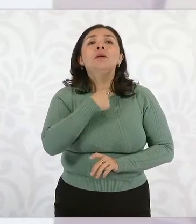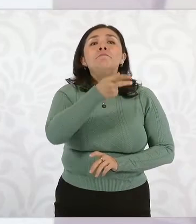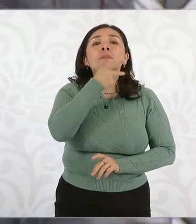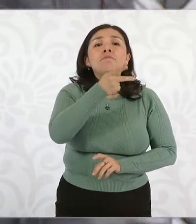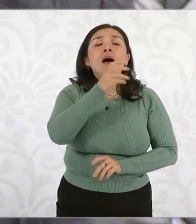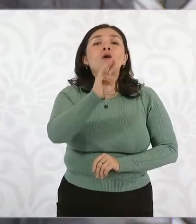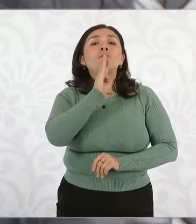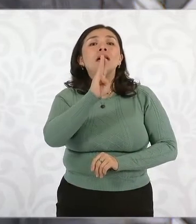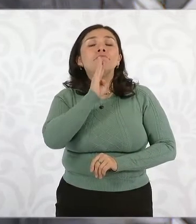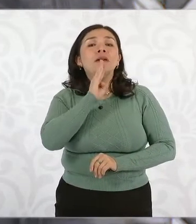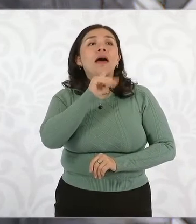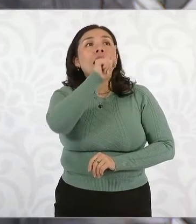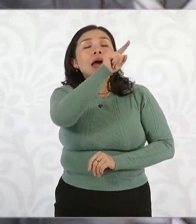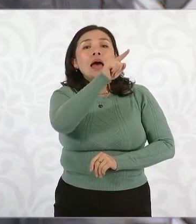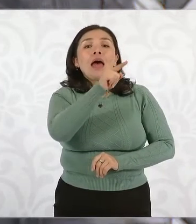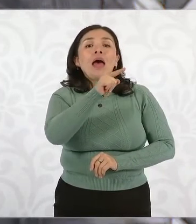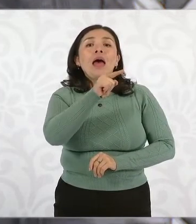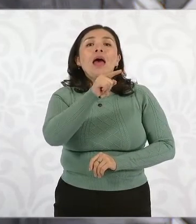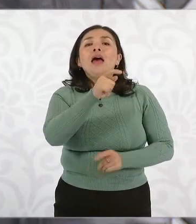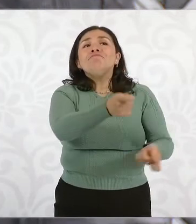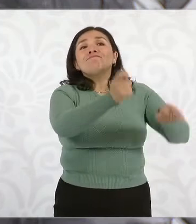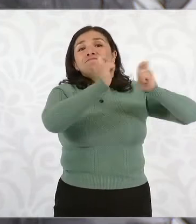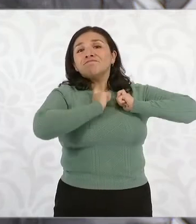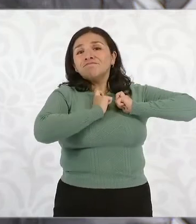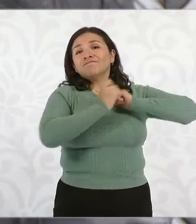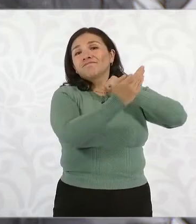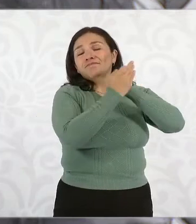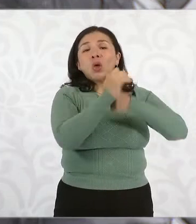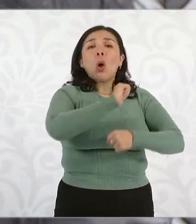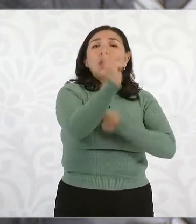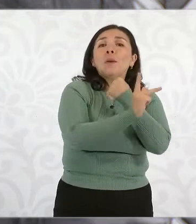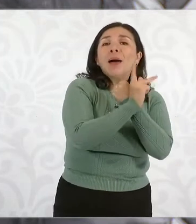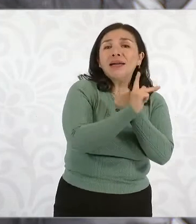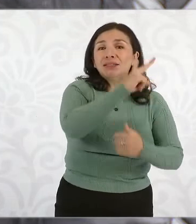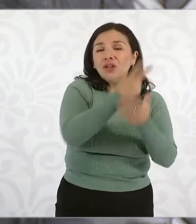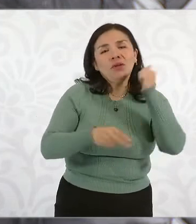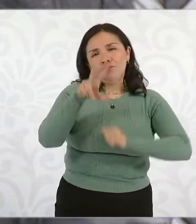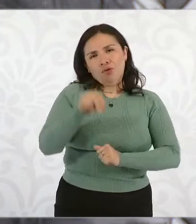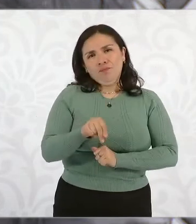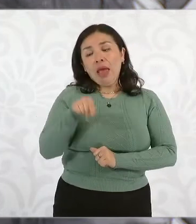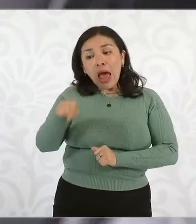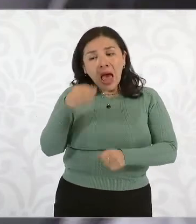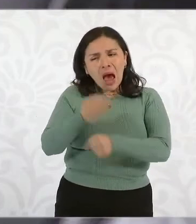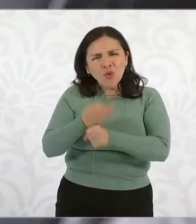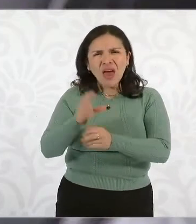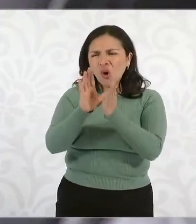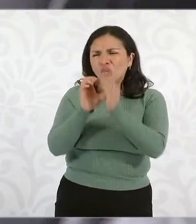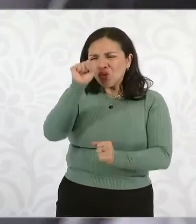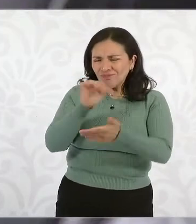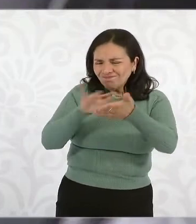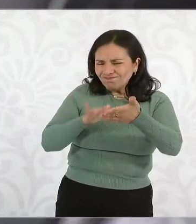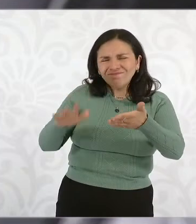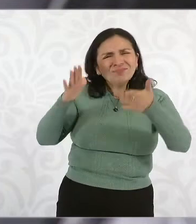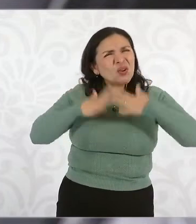así dice la Constitución, por tenerla por otra razón, que actualmente en la Constitución no queda claro, y ha